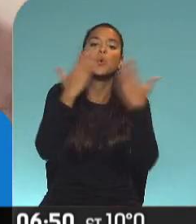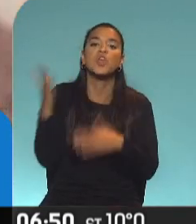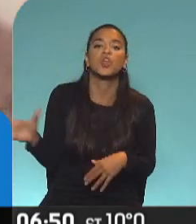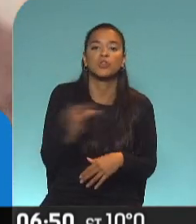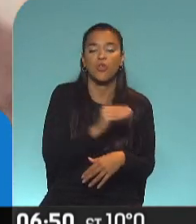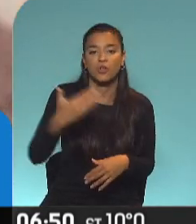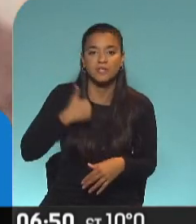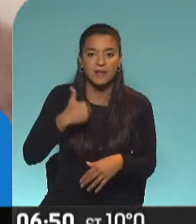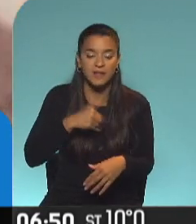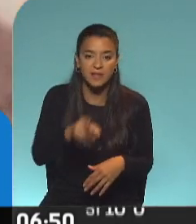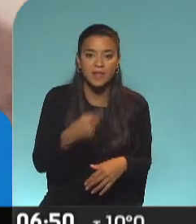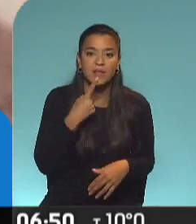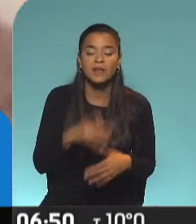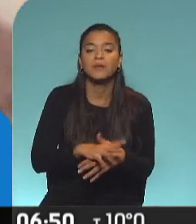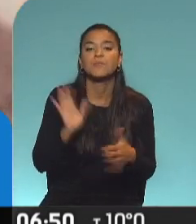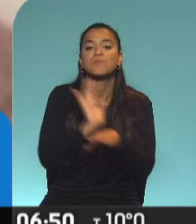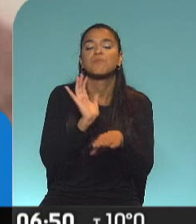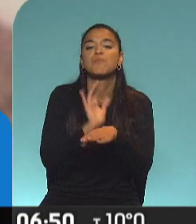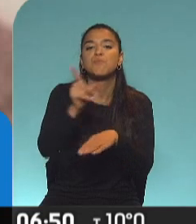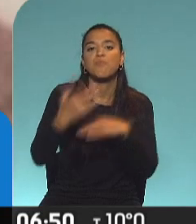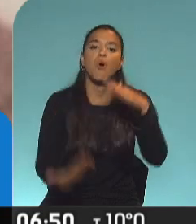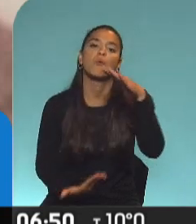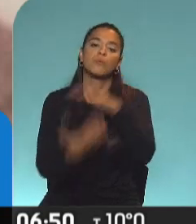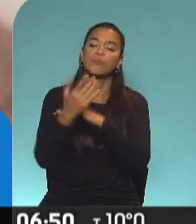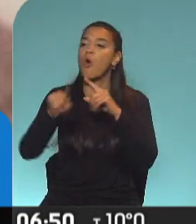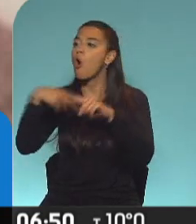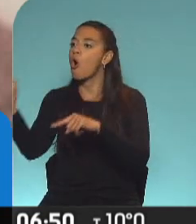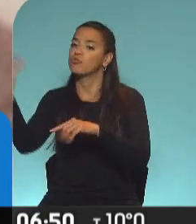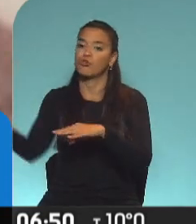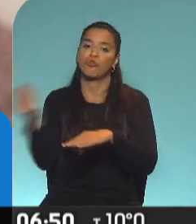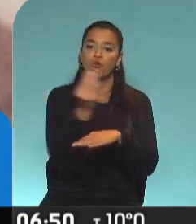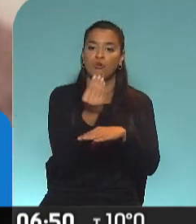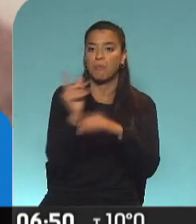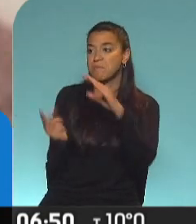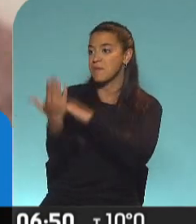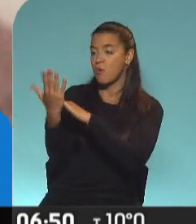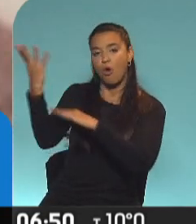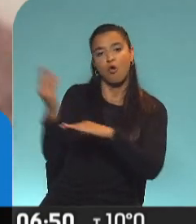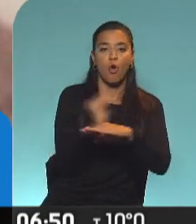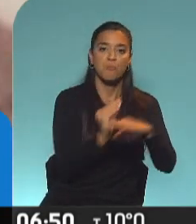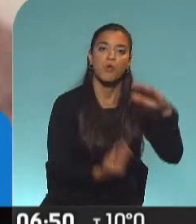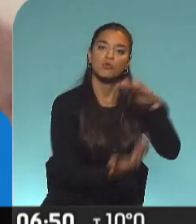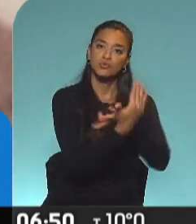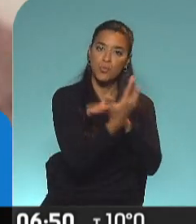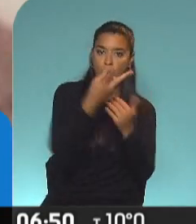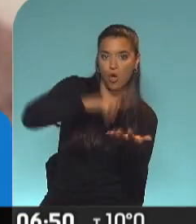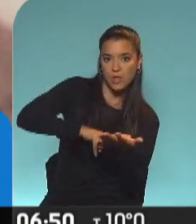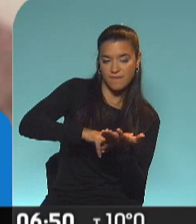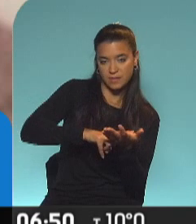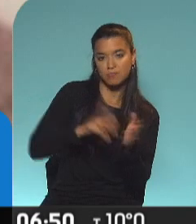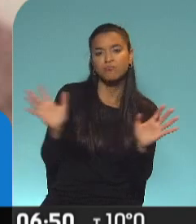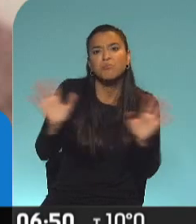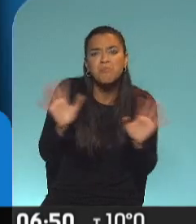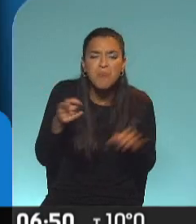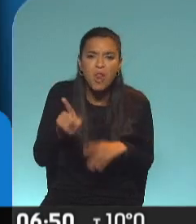los argentinos. Ella lo que hace es replicar un posteo de otro usuario de esa red social, obviamente sin